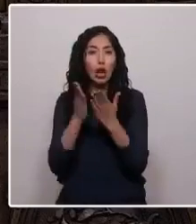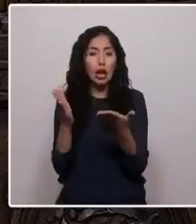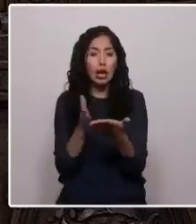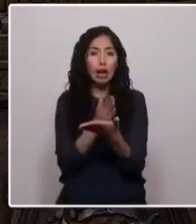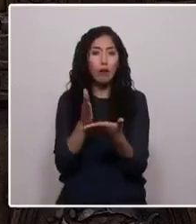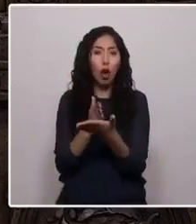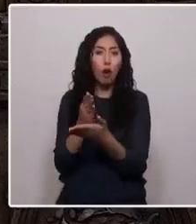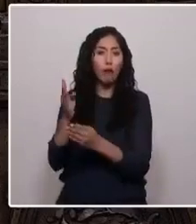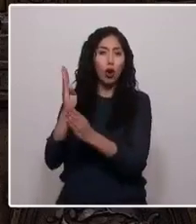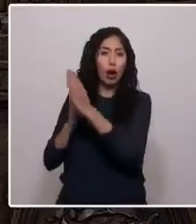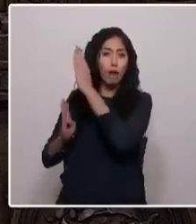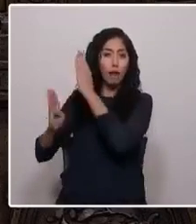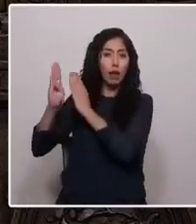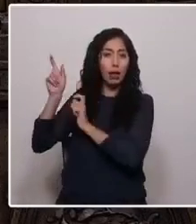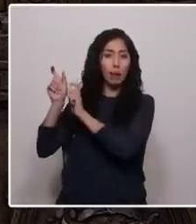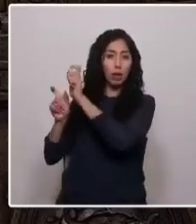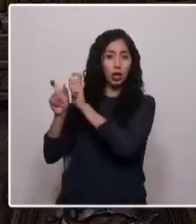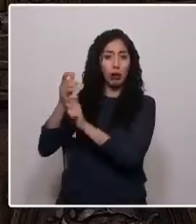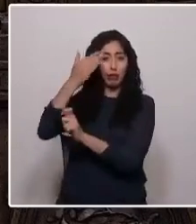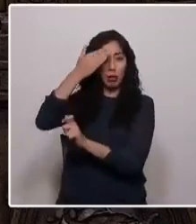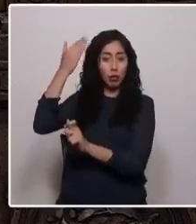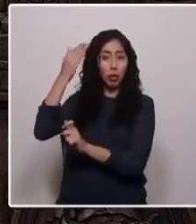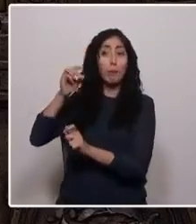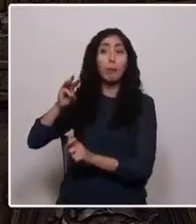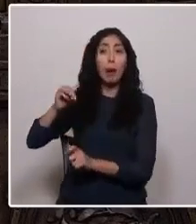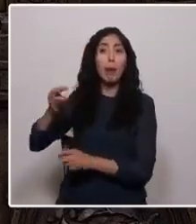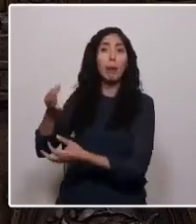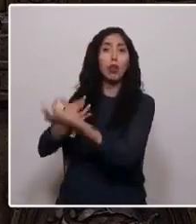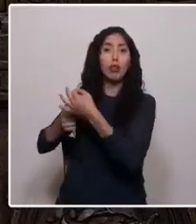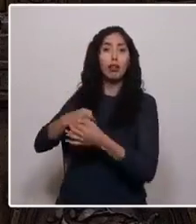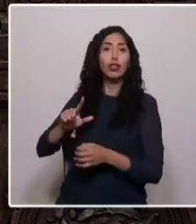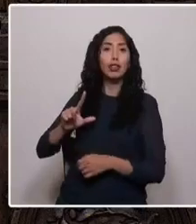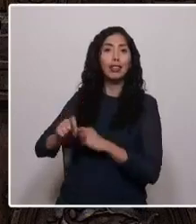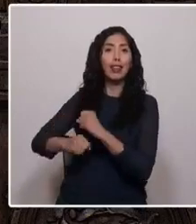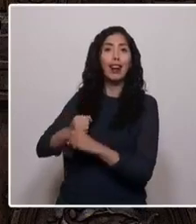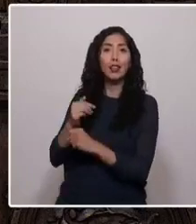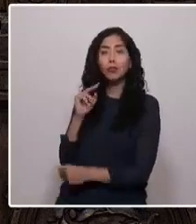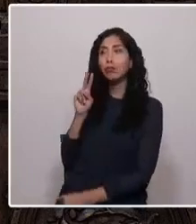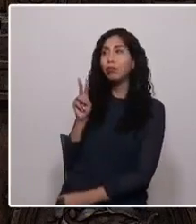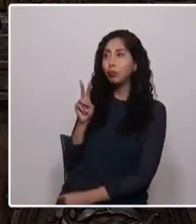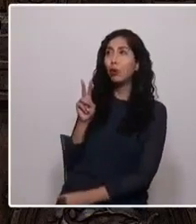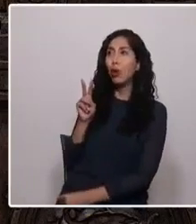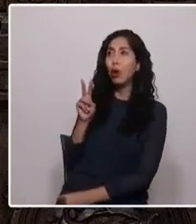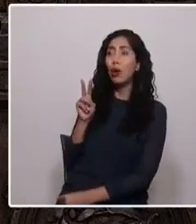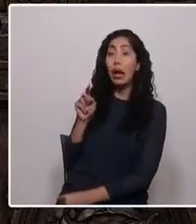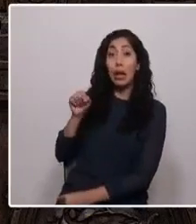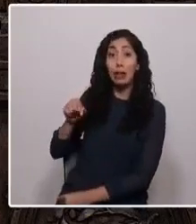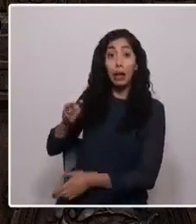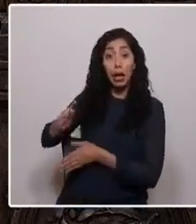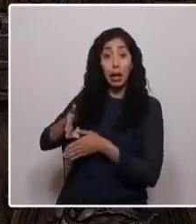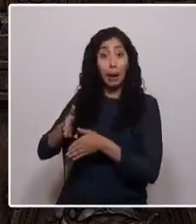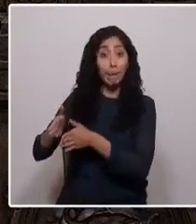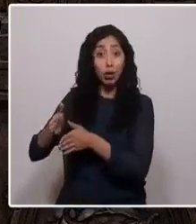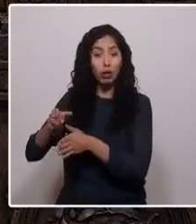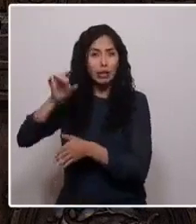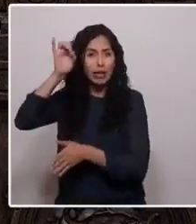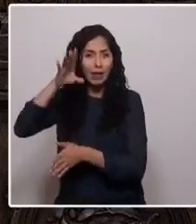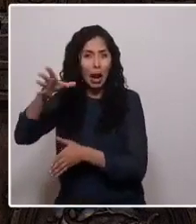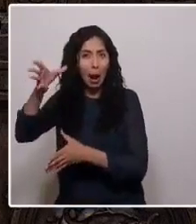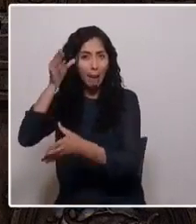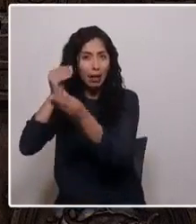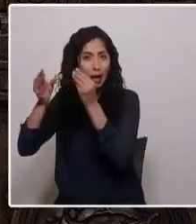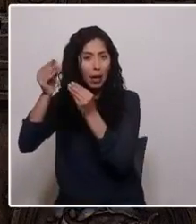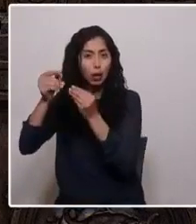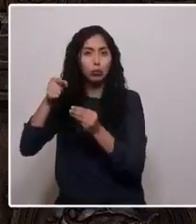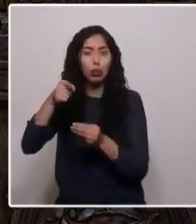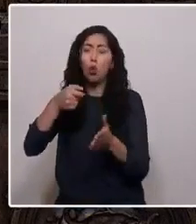personajes de la historia que me regaló mi mamá a mis cortos 7 años donde me decía que en este largo camino del saber y querer aprender luchará siempre